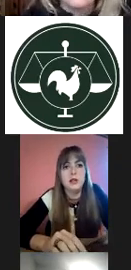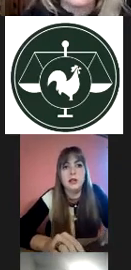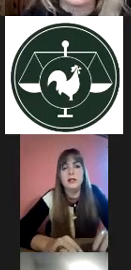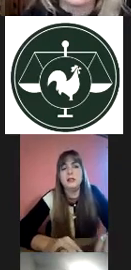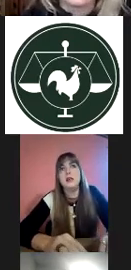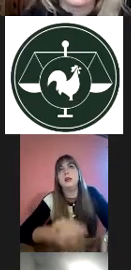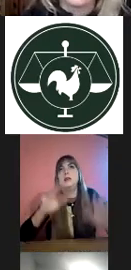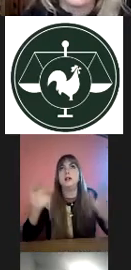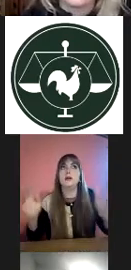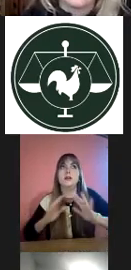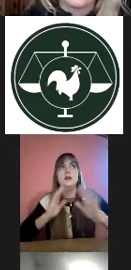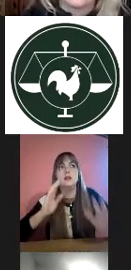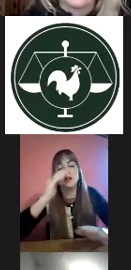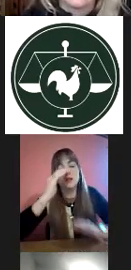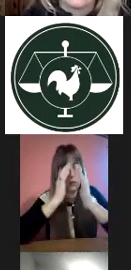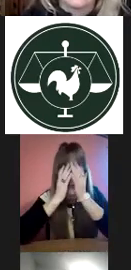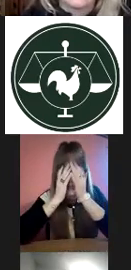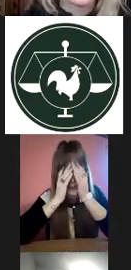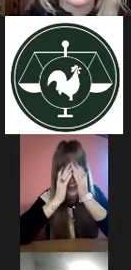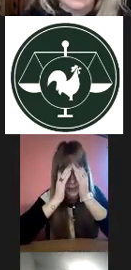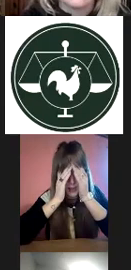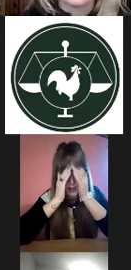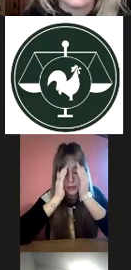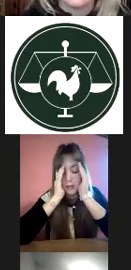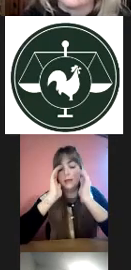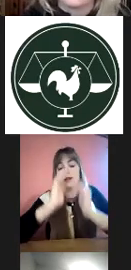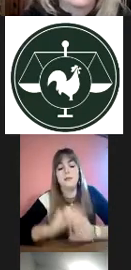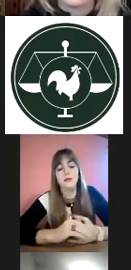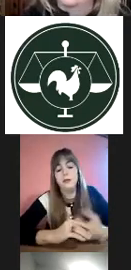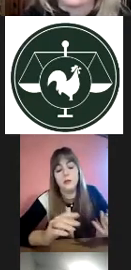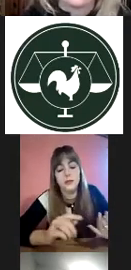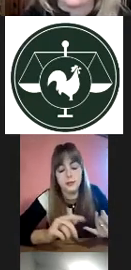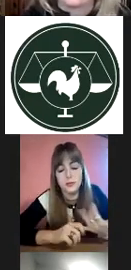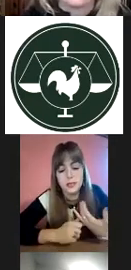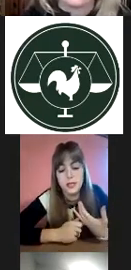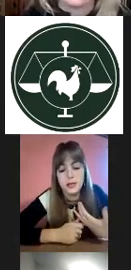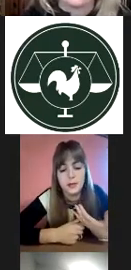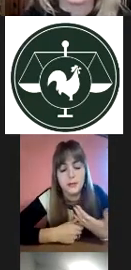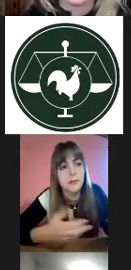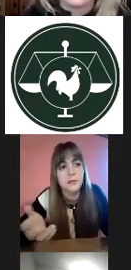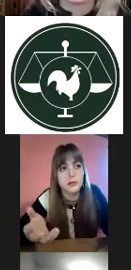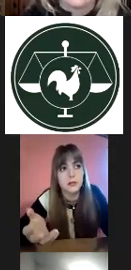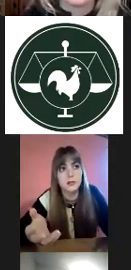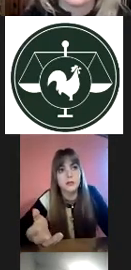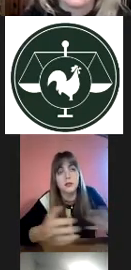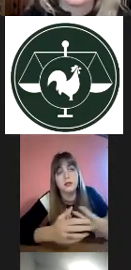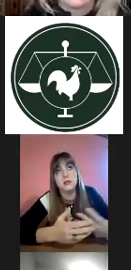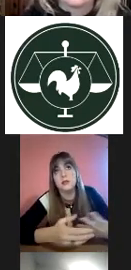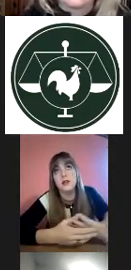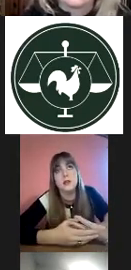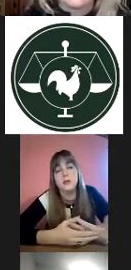decías de que el animal sale, pega la vueltita, qué sé yo, en esa vueltita, obviamente, primero lo pueden atropellar, porque si no está